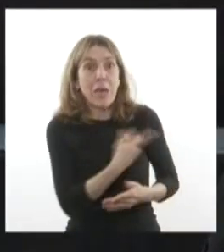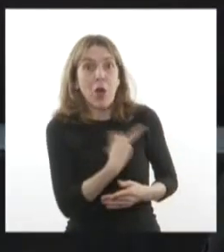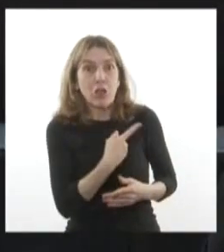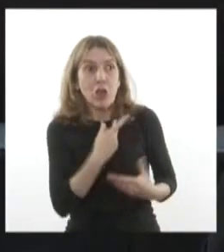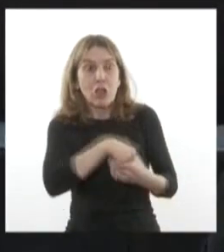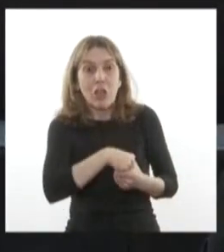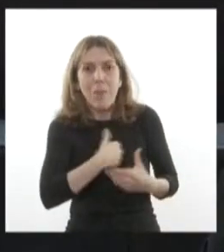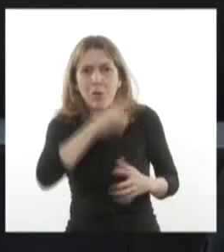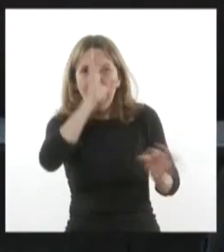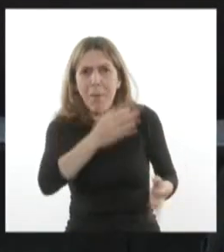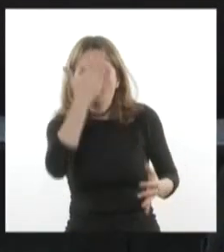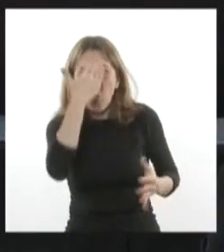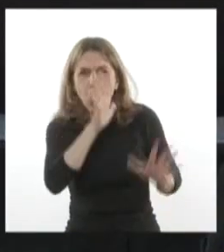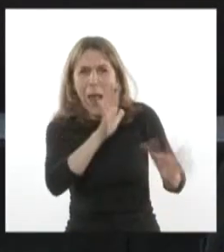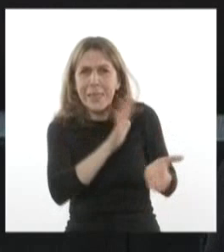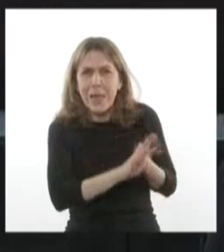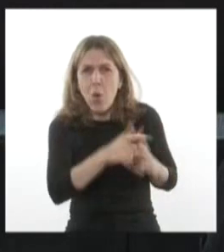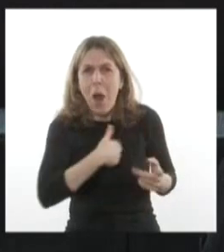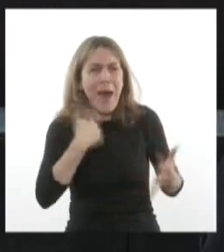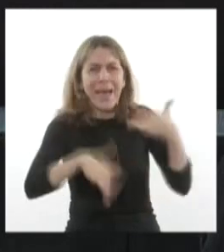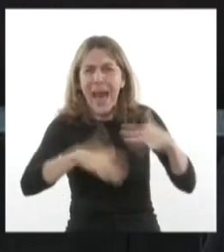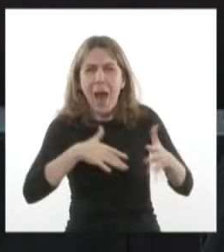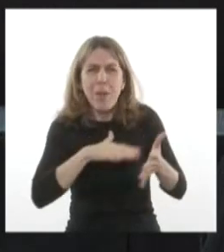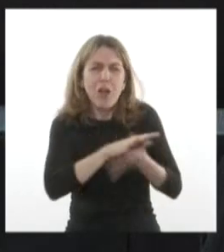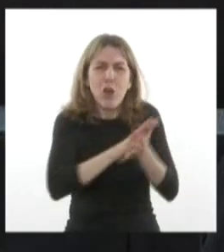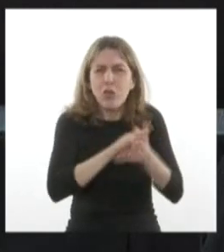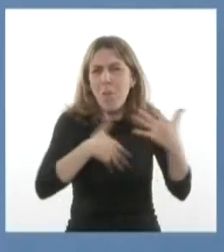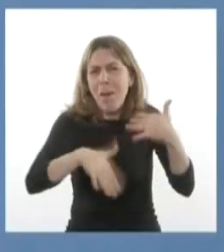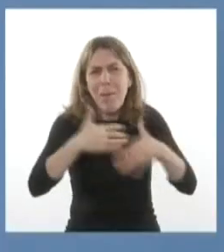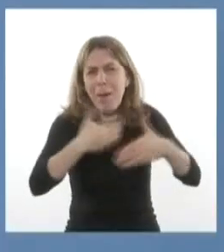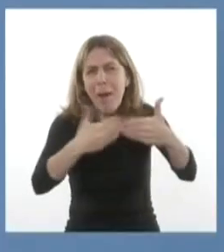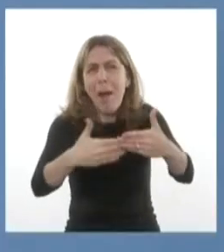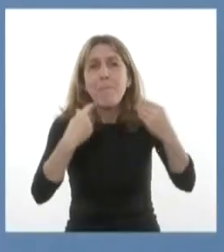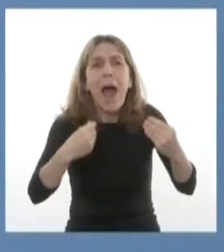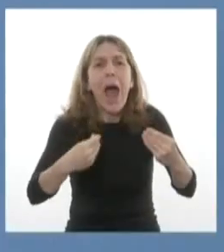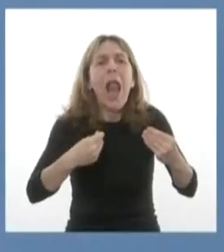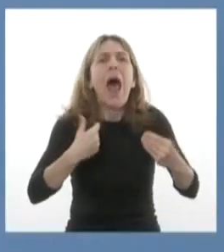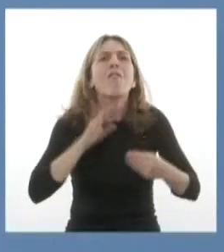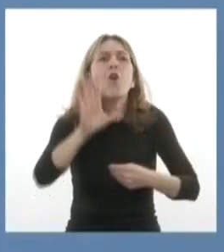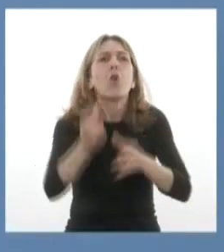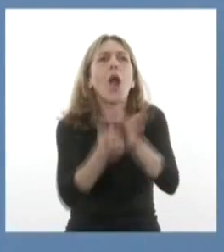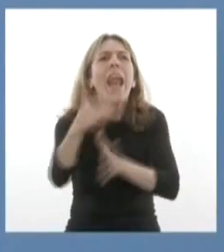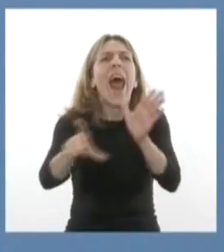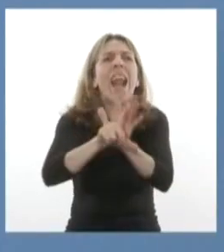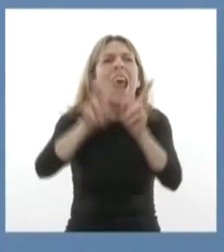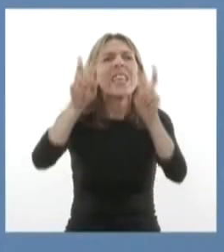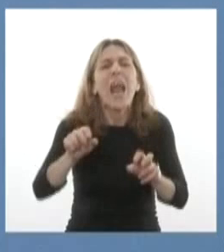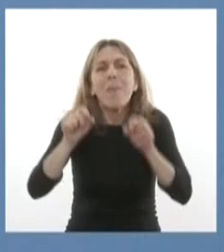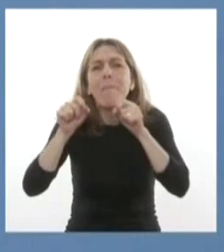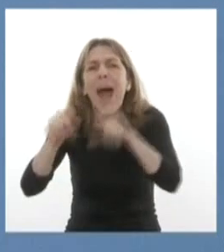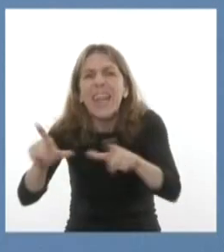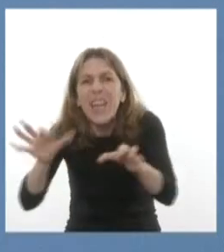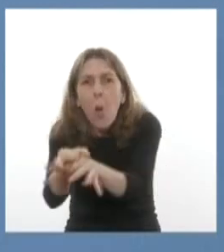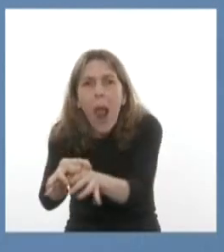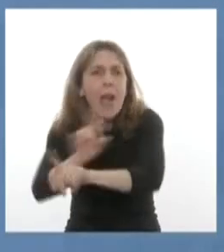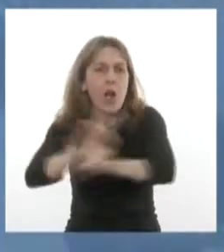estamos convencidos de esto, y hagamos rápido todo lo que tengamos que hacer para que no haya más leyes en el futuro y esto se vuelva una regla